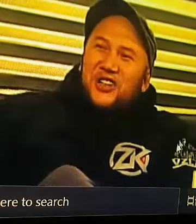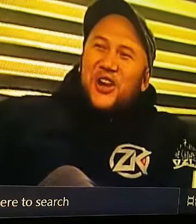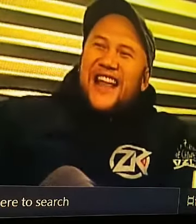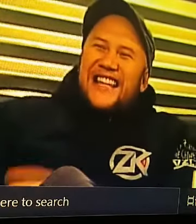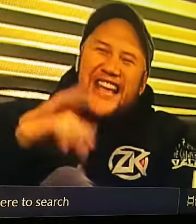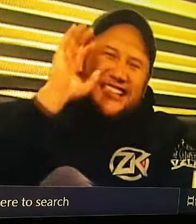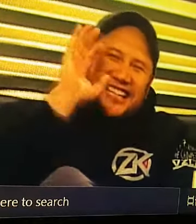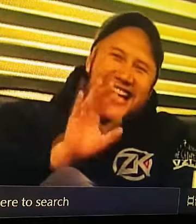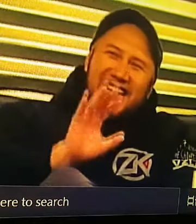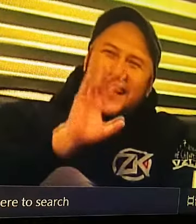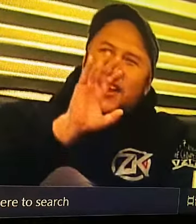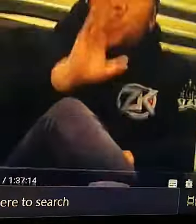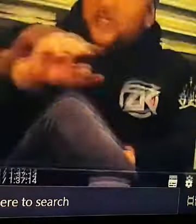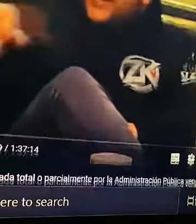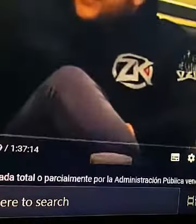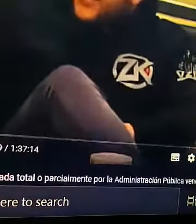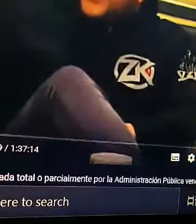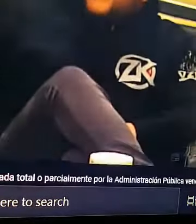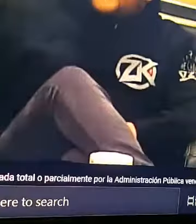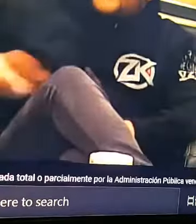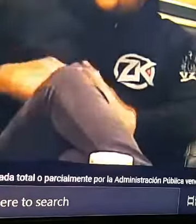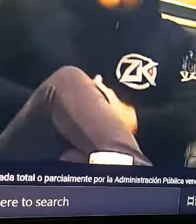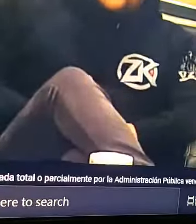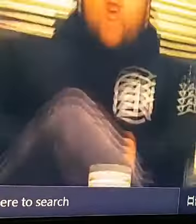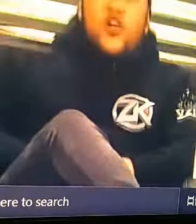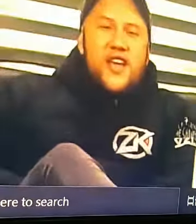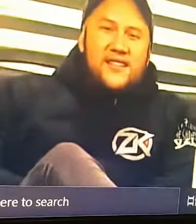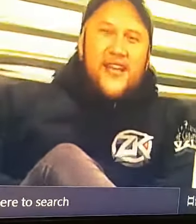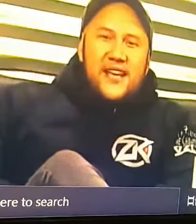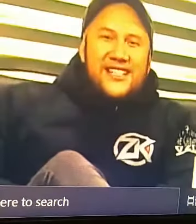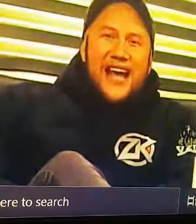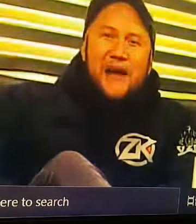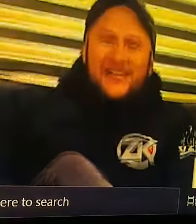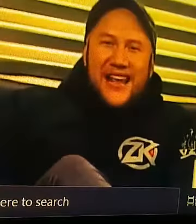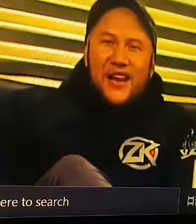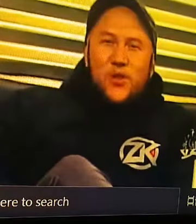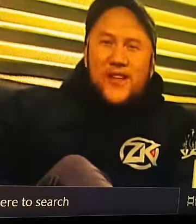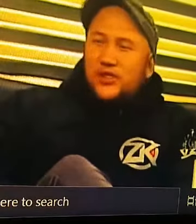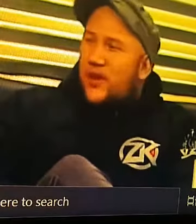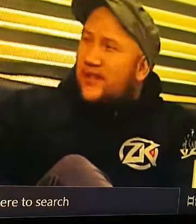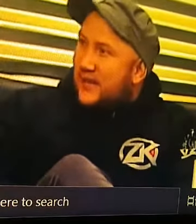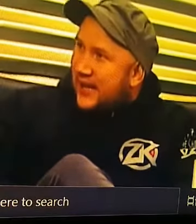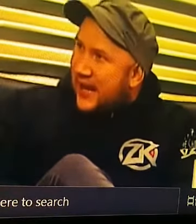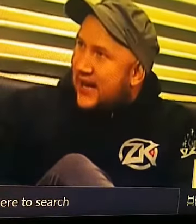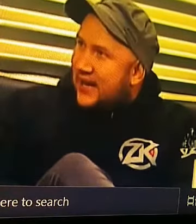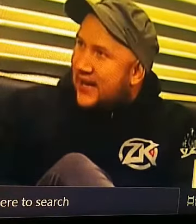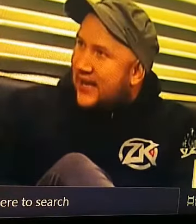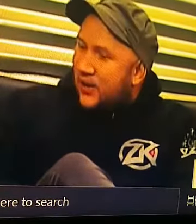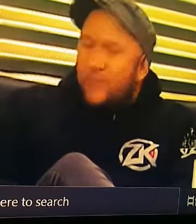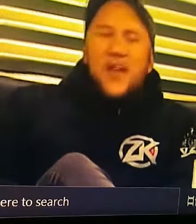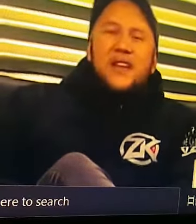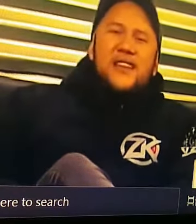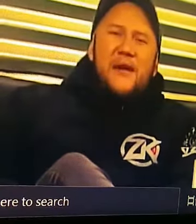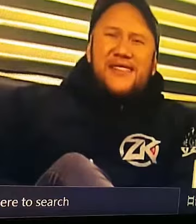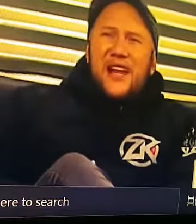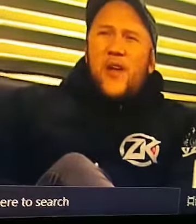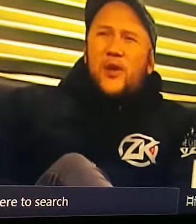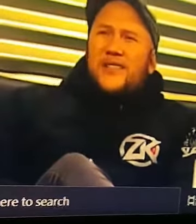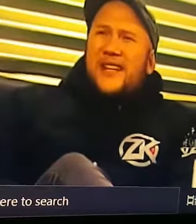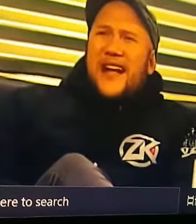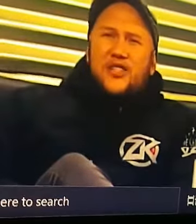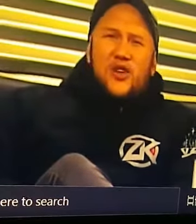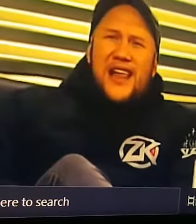Son las 10 y 10 de la noche. La etiqueta de la noche de hoy es Chávez el Nuestro en ZK. Es la etiqueta, ¿no? Chávez el